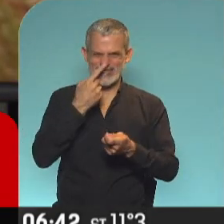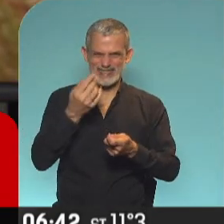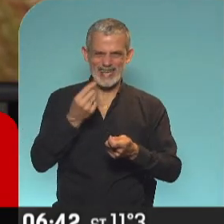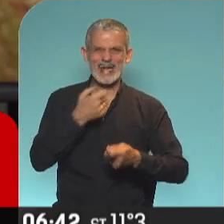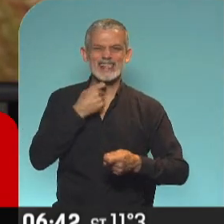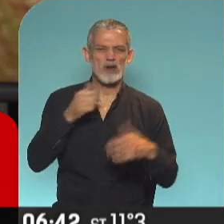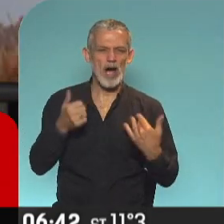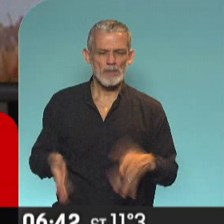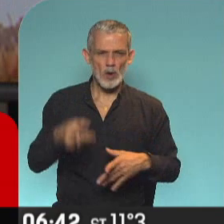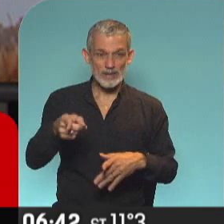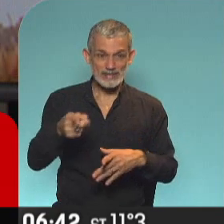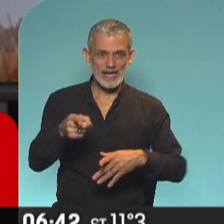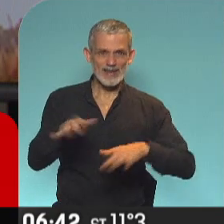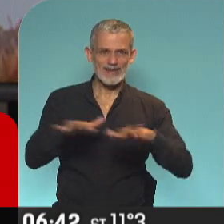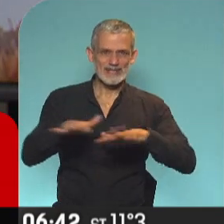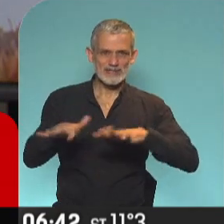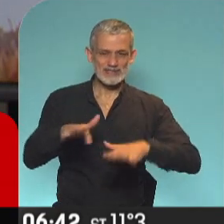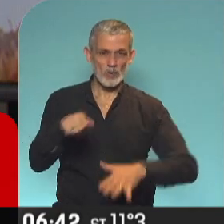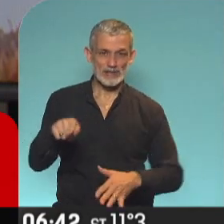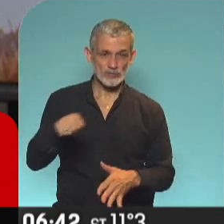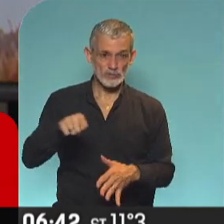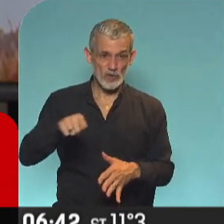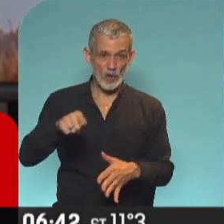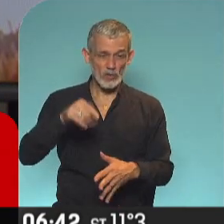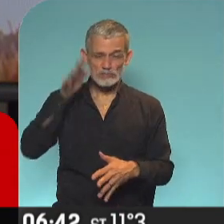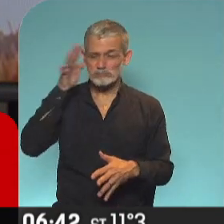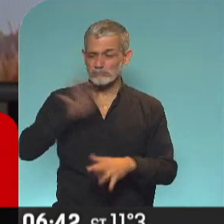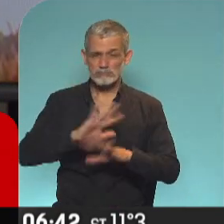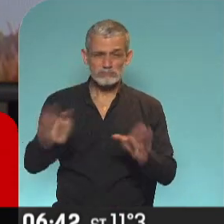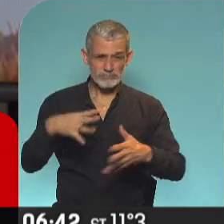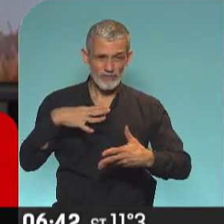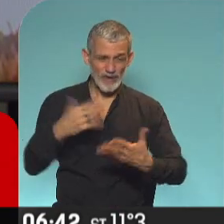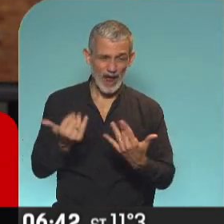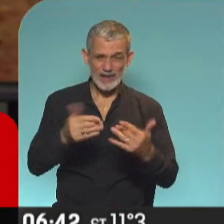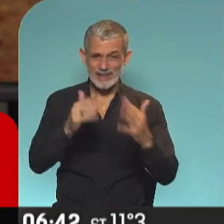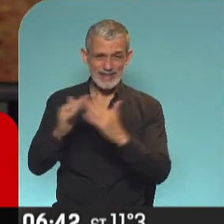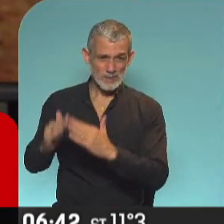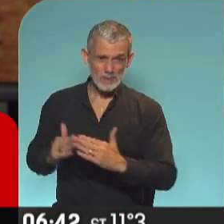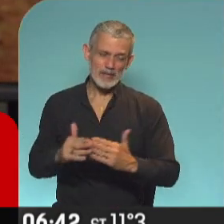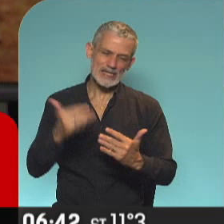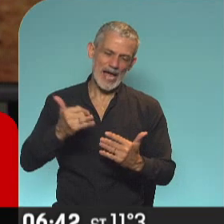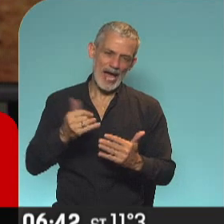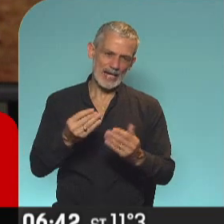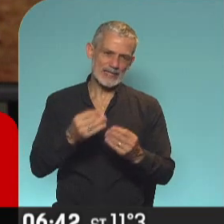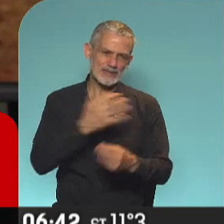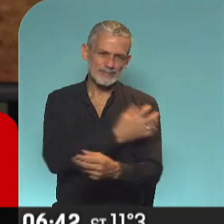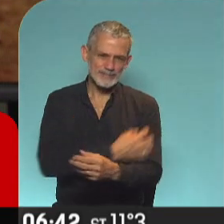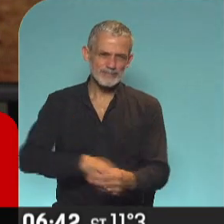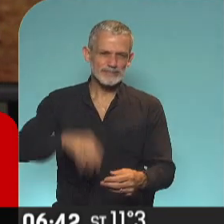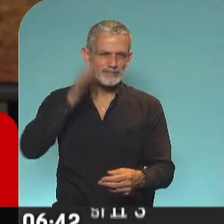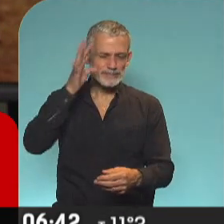sacar provecho de la situación de extrema vulnerabilidad habitacional de muchas de estas familias